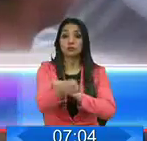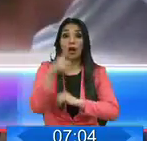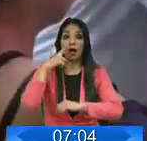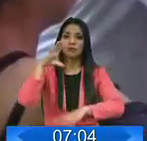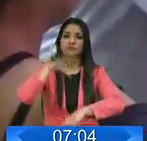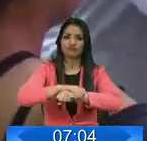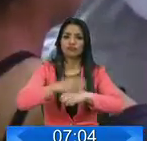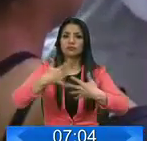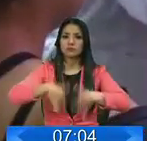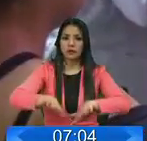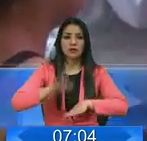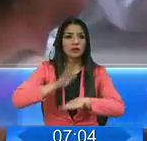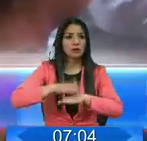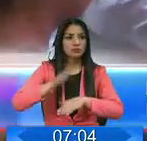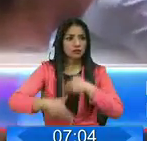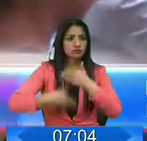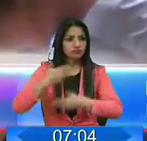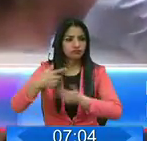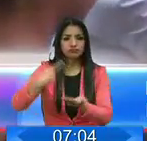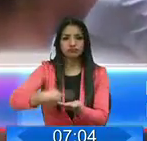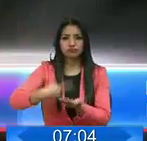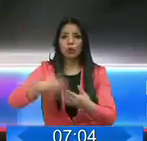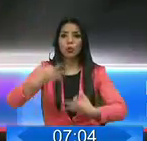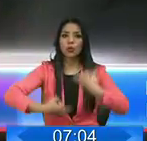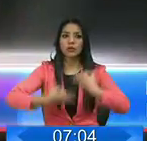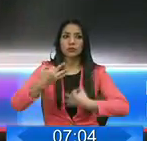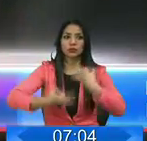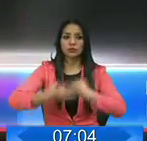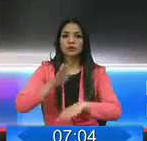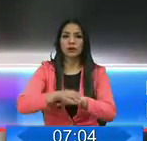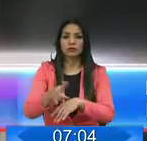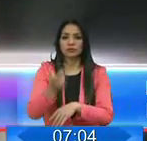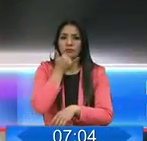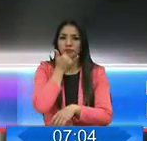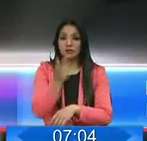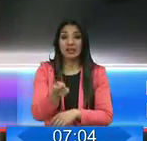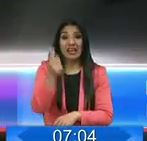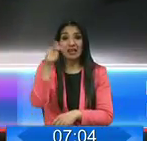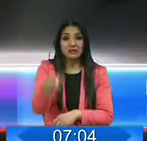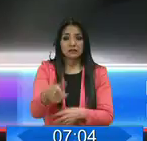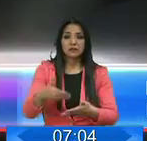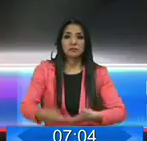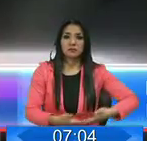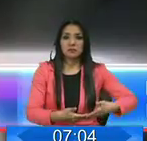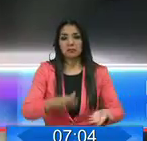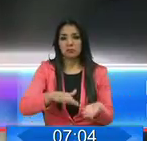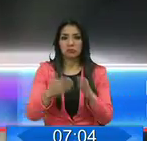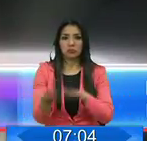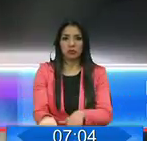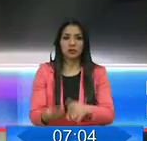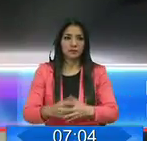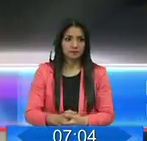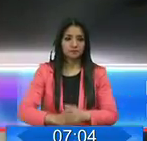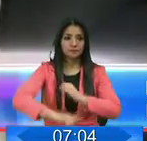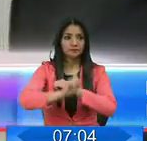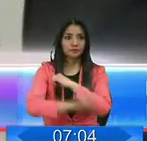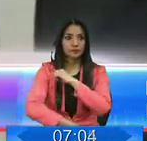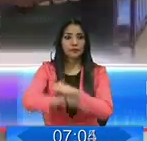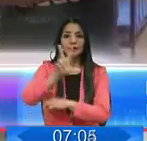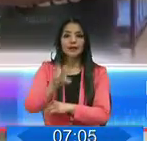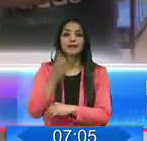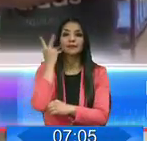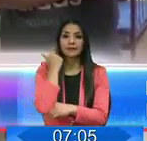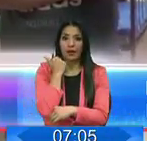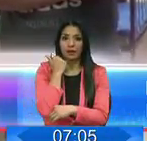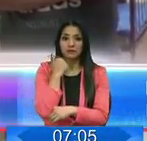al desarrollo de la audiencia de juzgamiento por contravención flagrante, en primera instancia se le impuso una pena de 30 días.